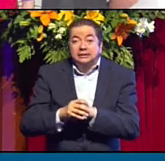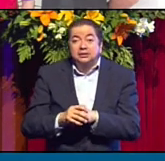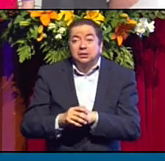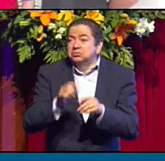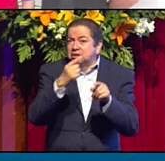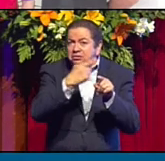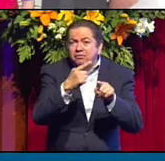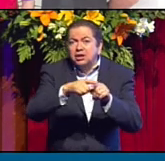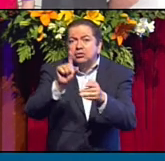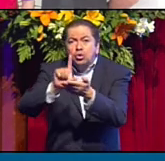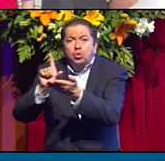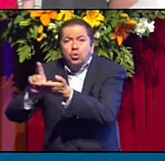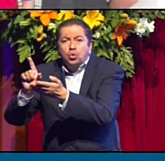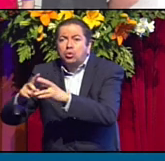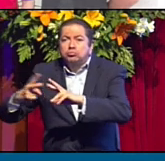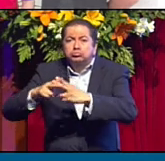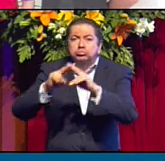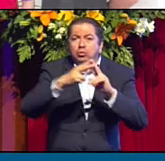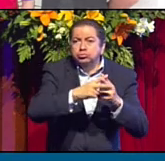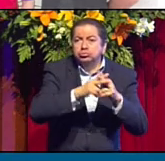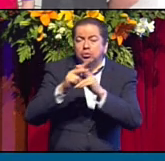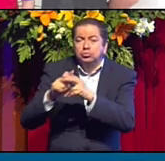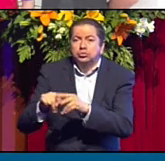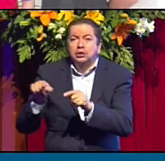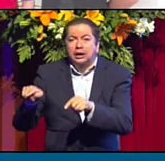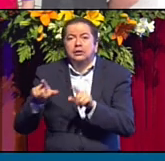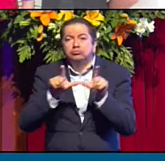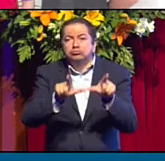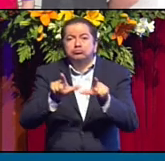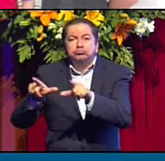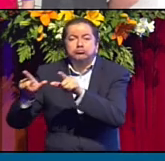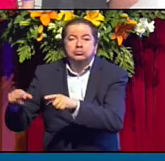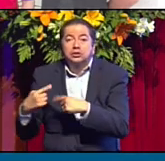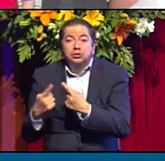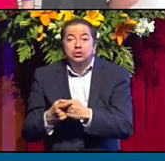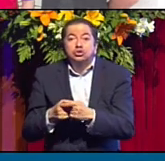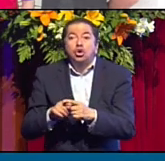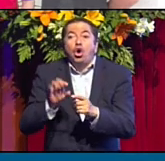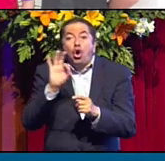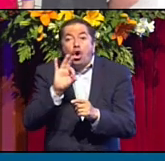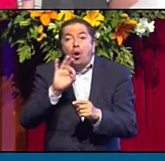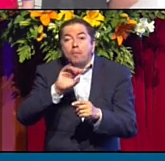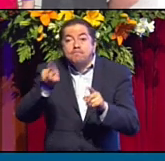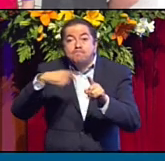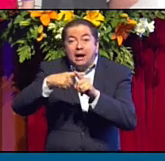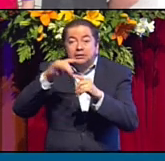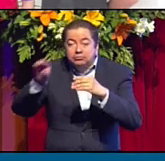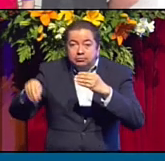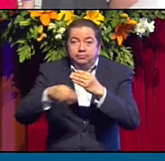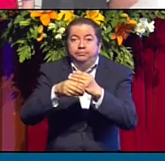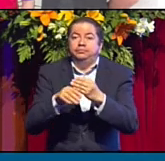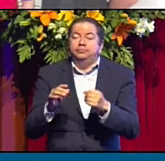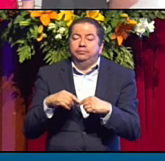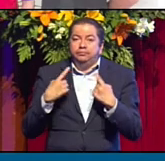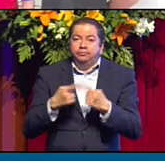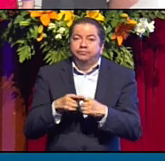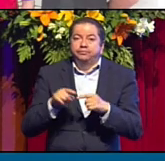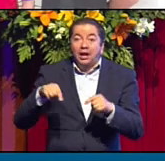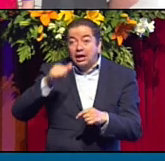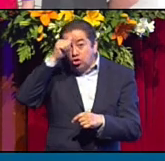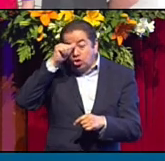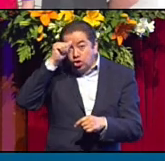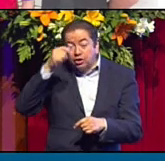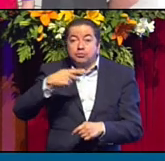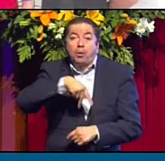en diversos lugares de nuestros recintos deportivos, sino adicionalmente estamos apoyando todos los deportes. Este domingo